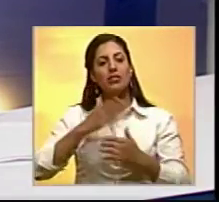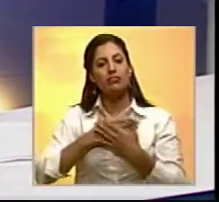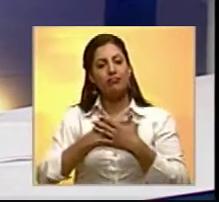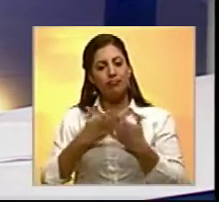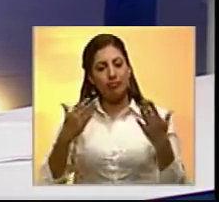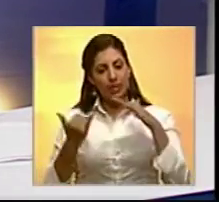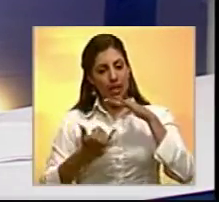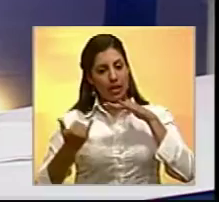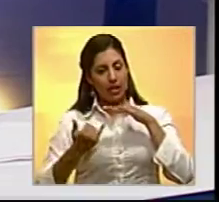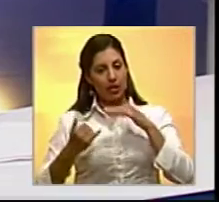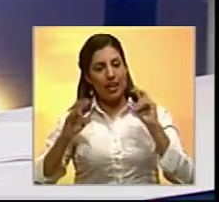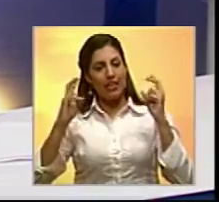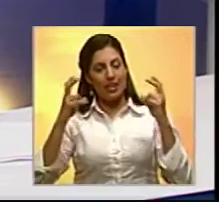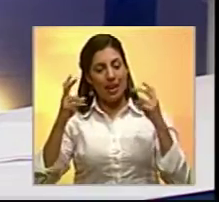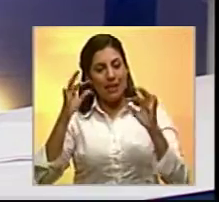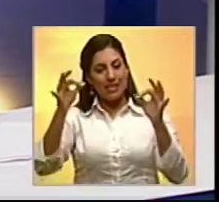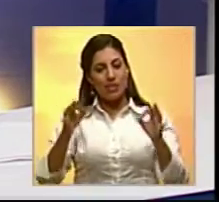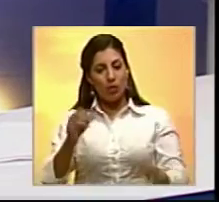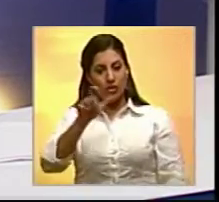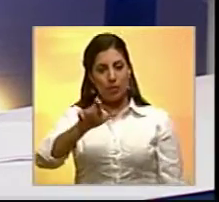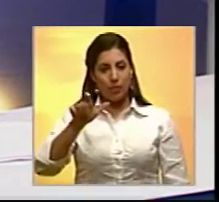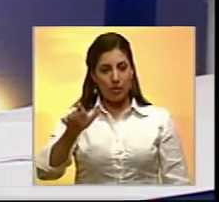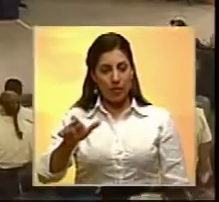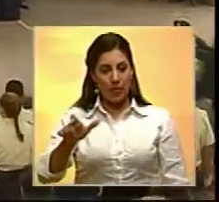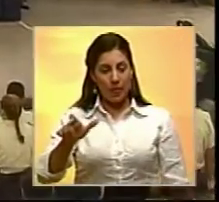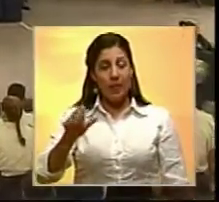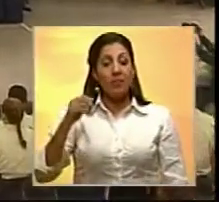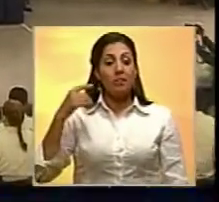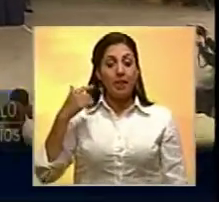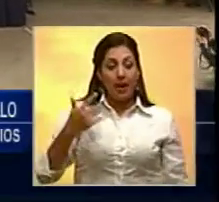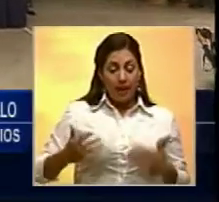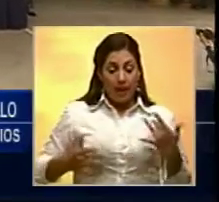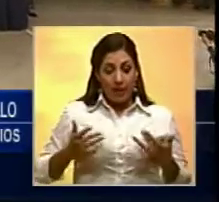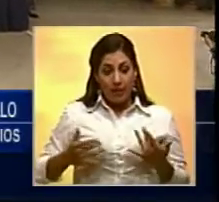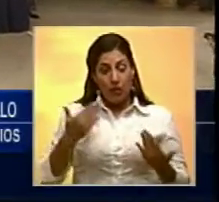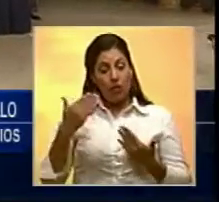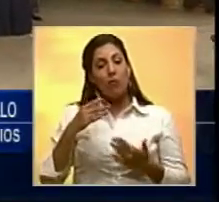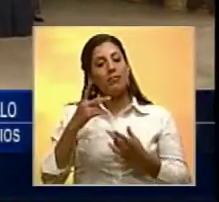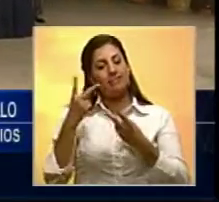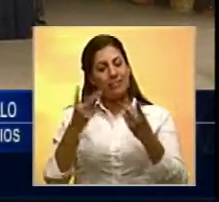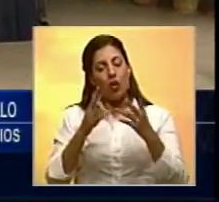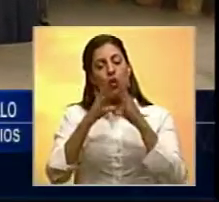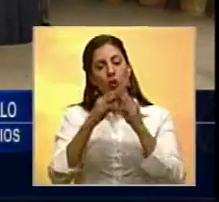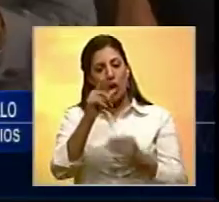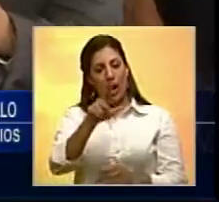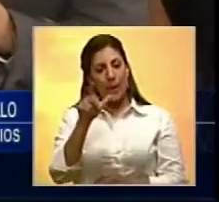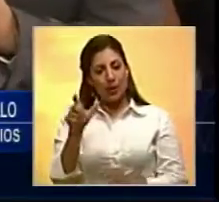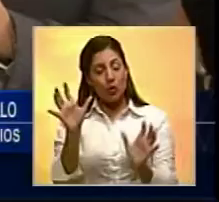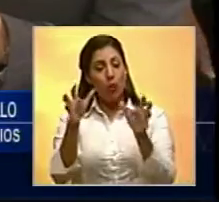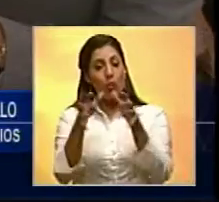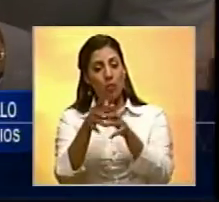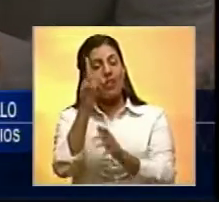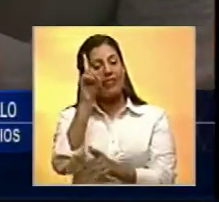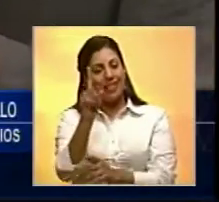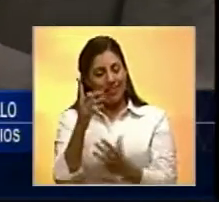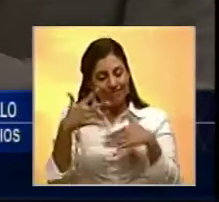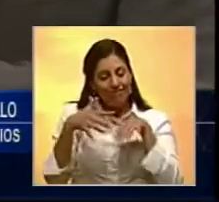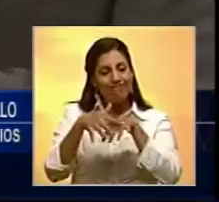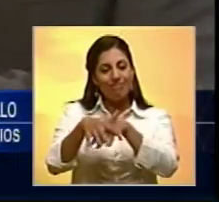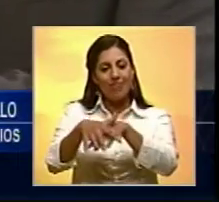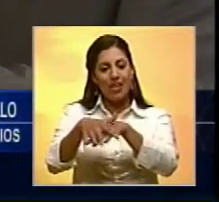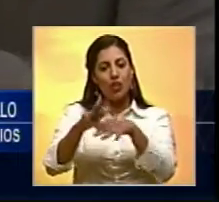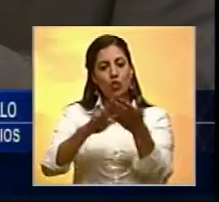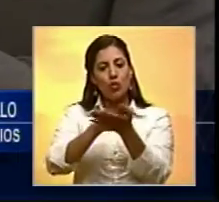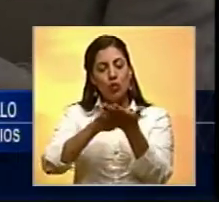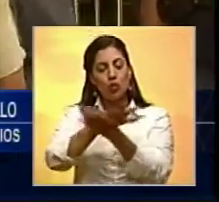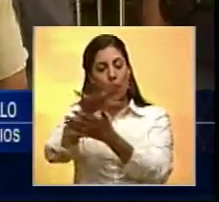la institución en materia de seguridad ciudadana. Durante la actividad, Smolansky indicó que todos los sectores deben involucrarse en la